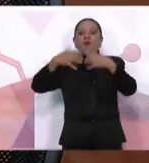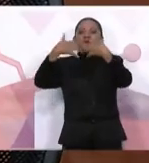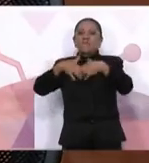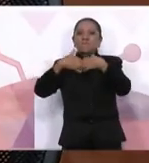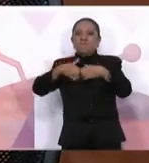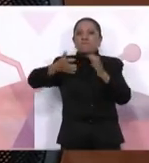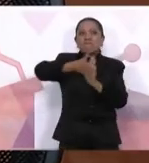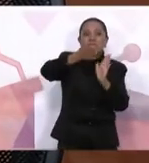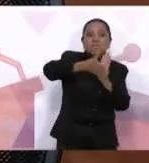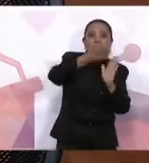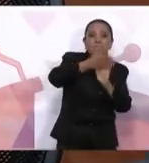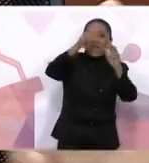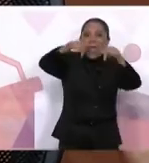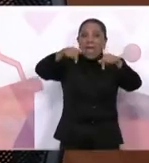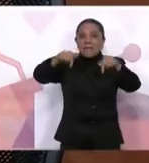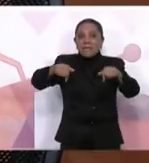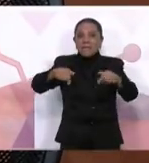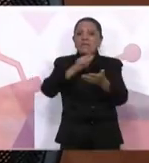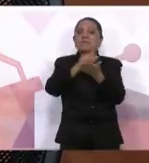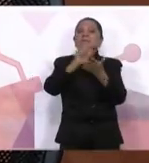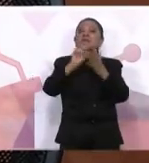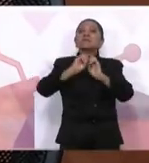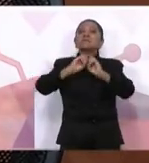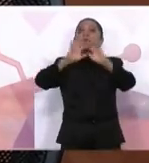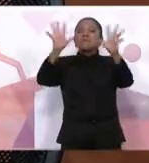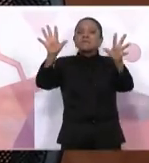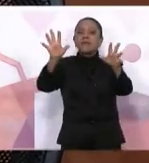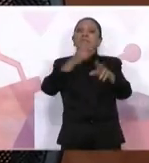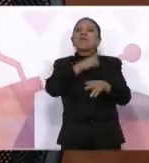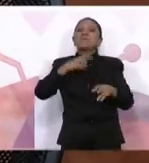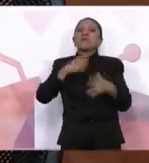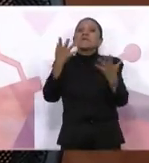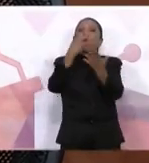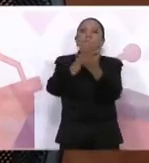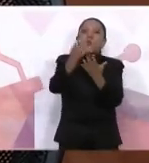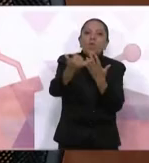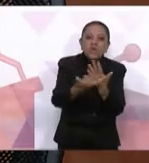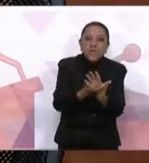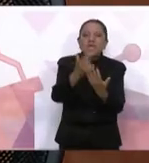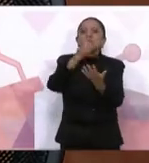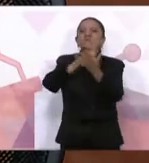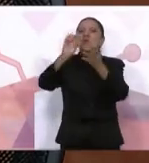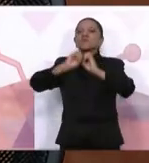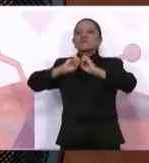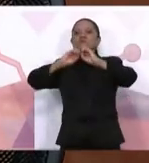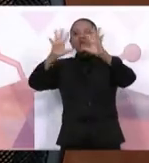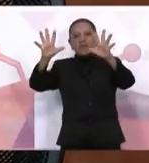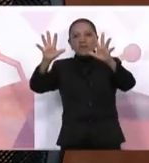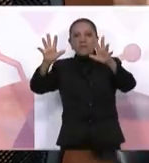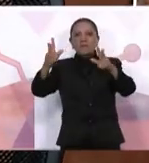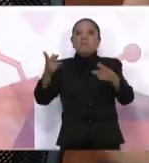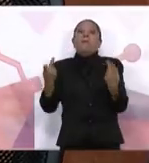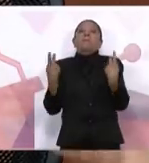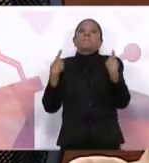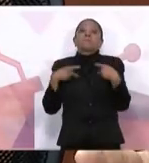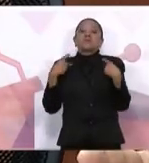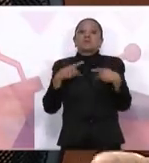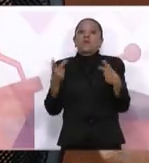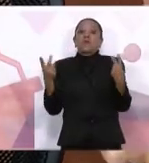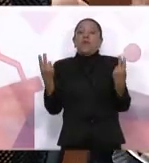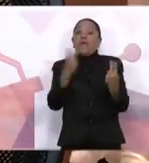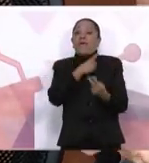transparentar todo eso hay que hacer los proyectos hay que transparentar lo hay que la gente organizarla yo en jojutla instale una oficina